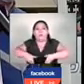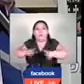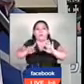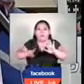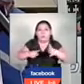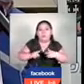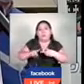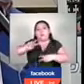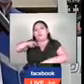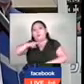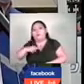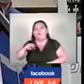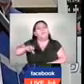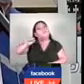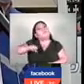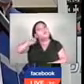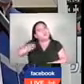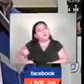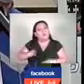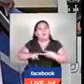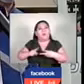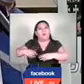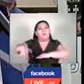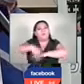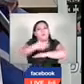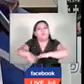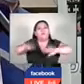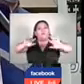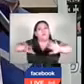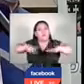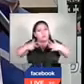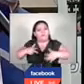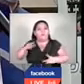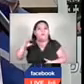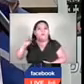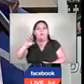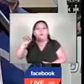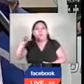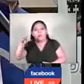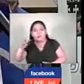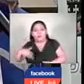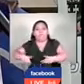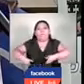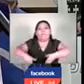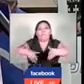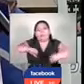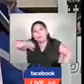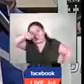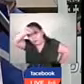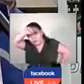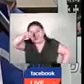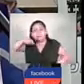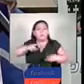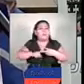Oriente, la Segunda Avenida Sur, la Octava Calle Oriente, la Avenida Cuscatlán, la Sexta Calle Poniente, hasta la Iglesia.